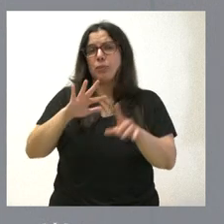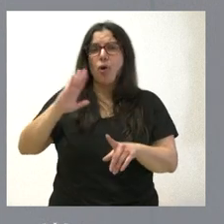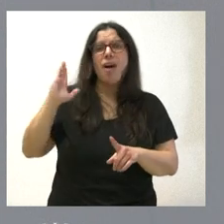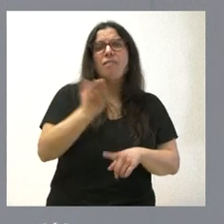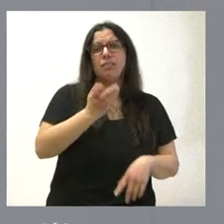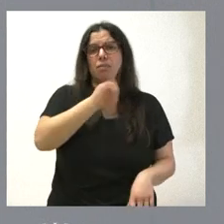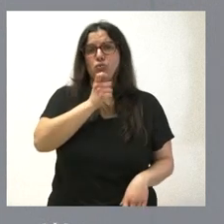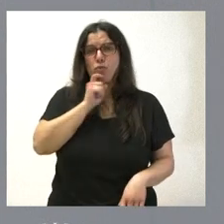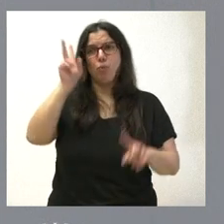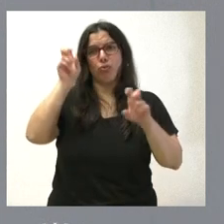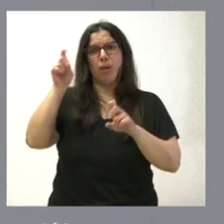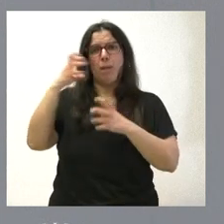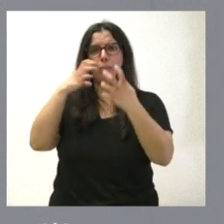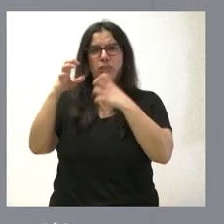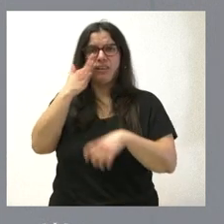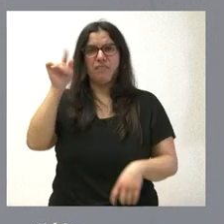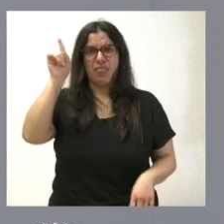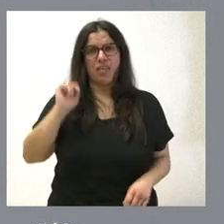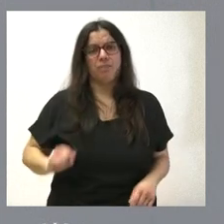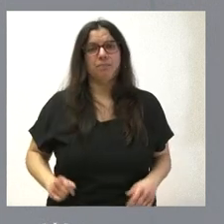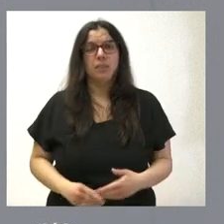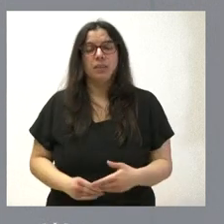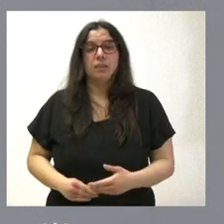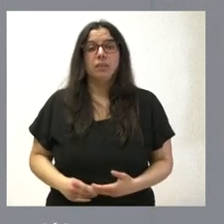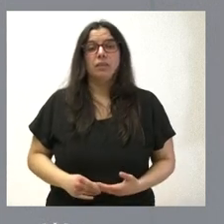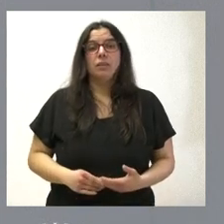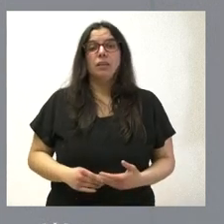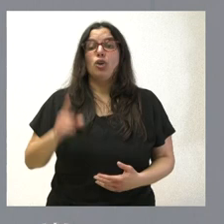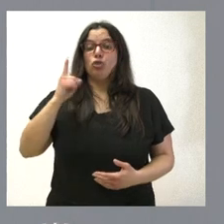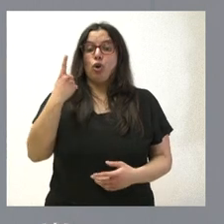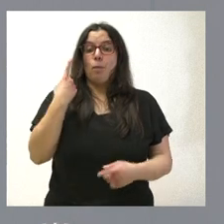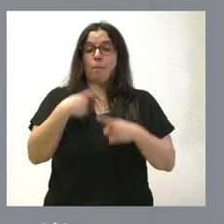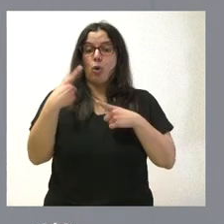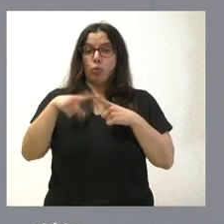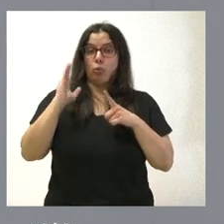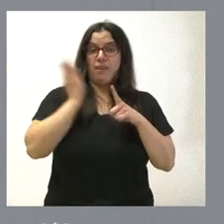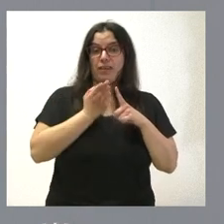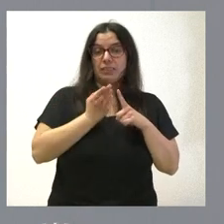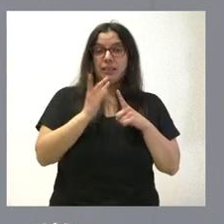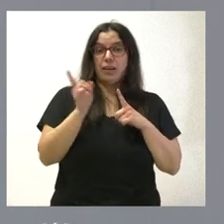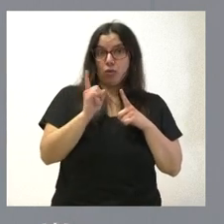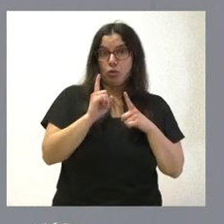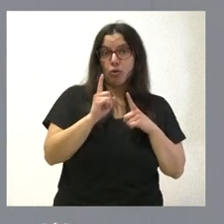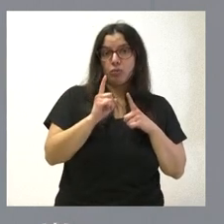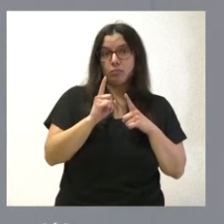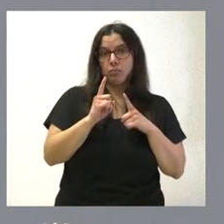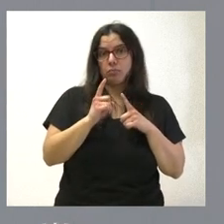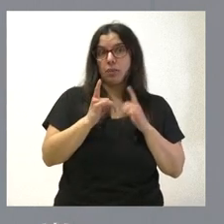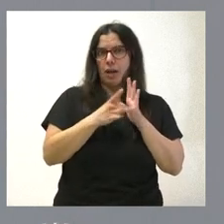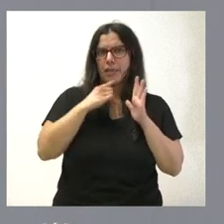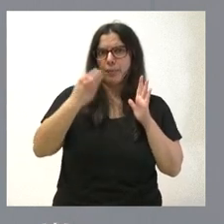teniendo este asunto sobre nuestra comunidad Autónoma no solo sobre los productos que se transportan y que se exportan que son de la máxima